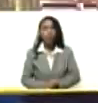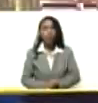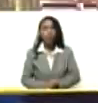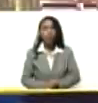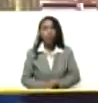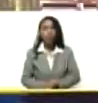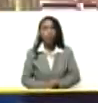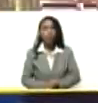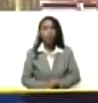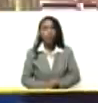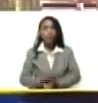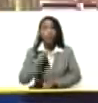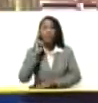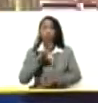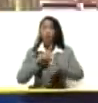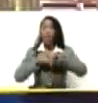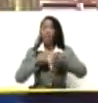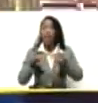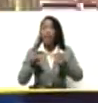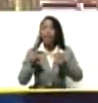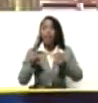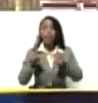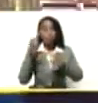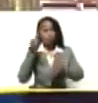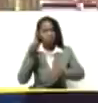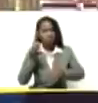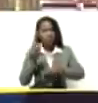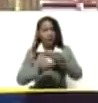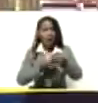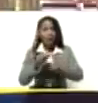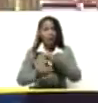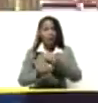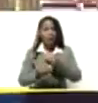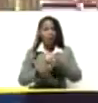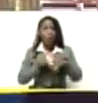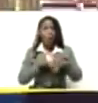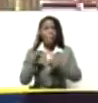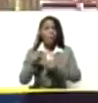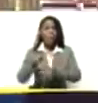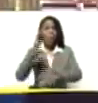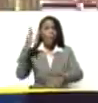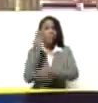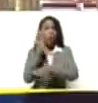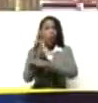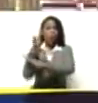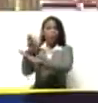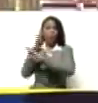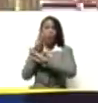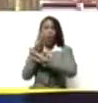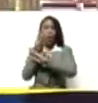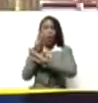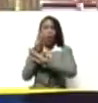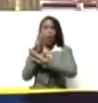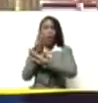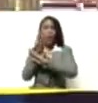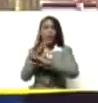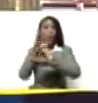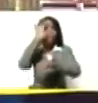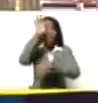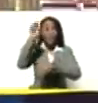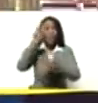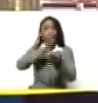qué historia tan diferente sería verdad cuando los imperios sancionaban bloqueaban los países